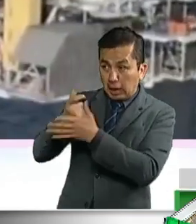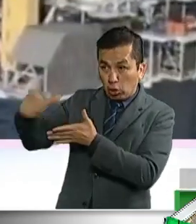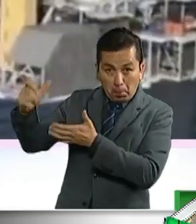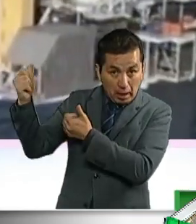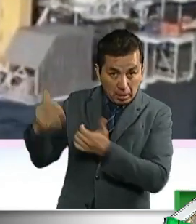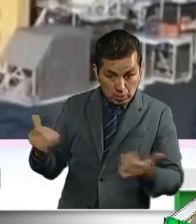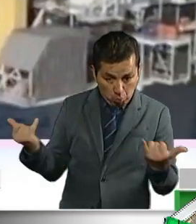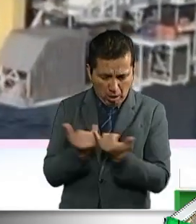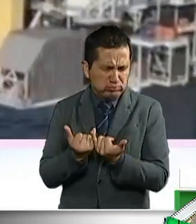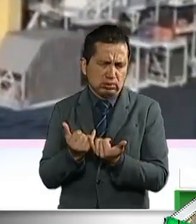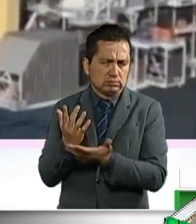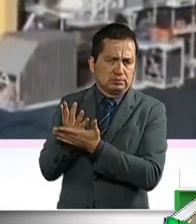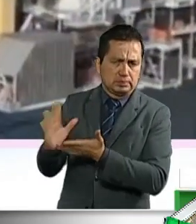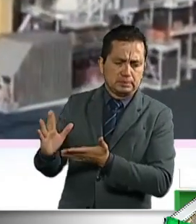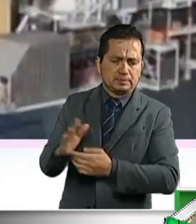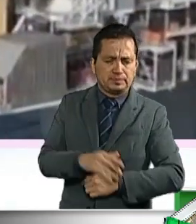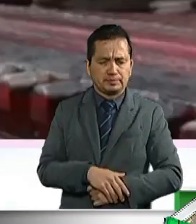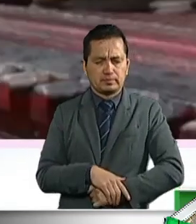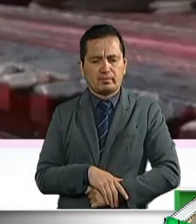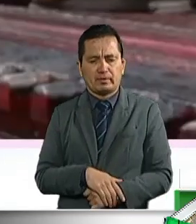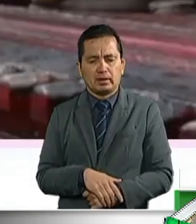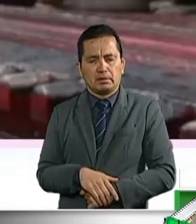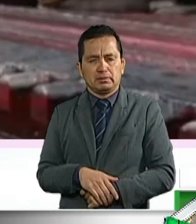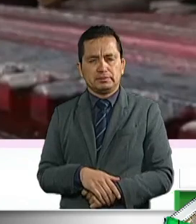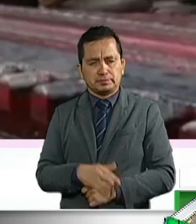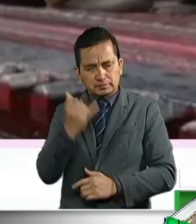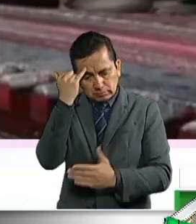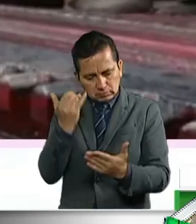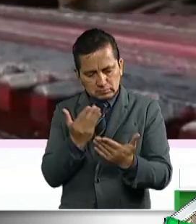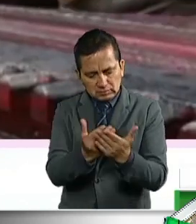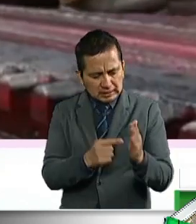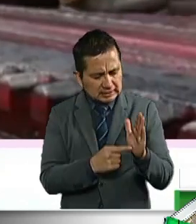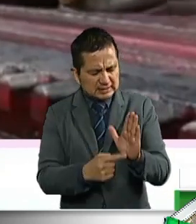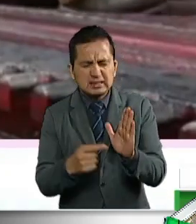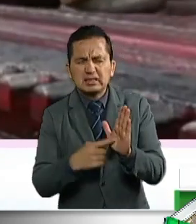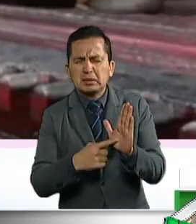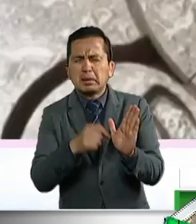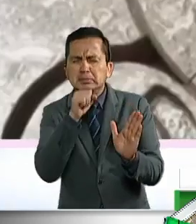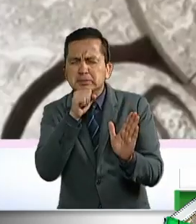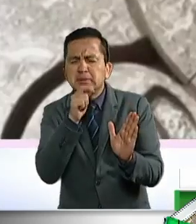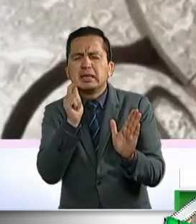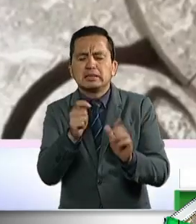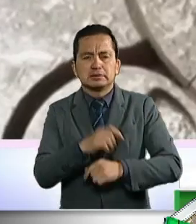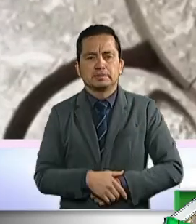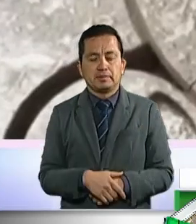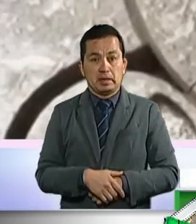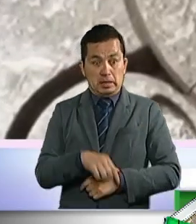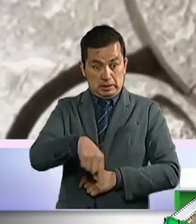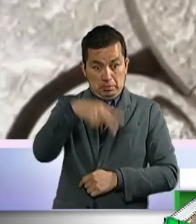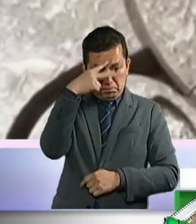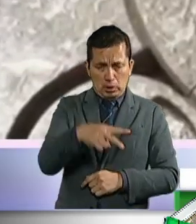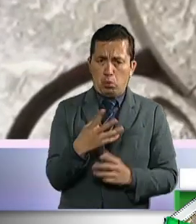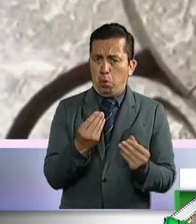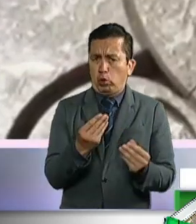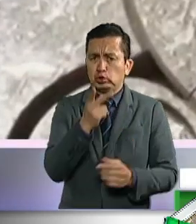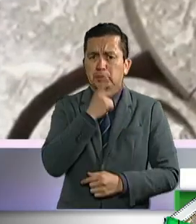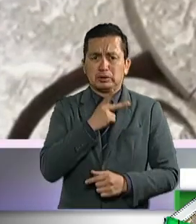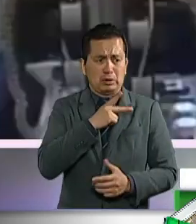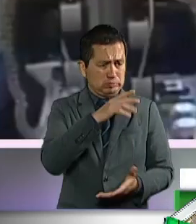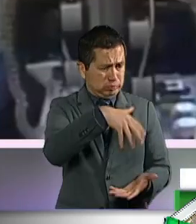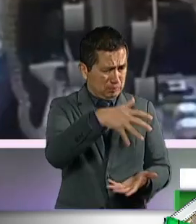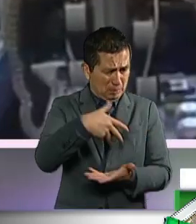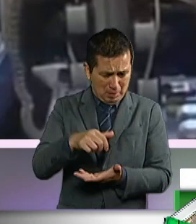esta iniciativa Busca que si México es una potencia en materia de derivados del petróleo más de